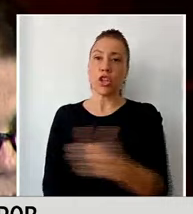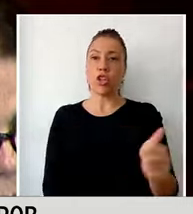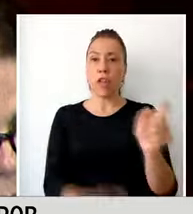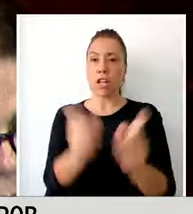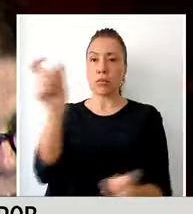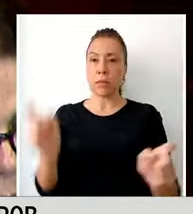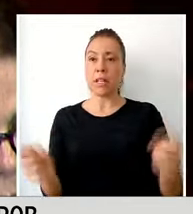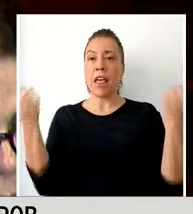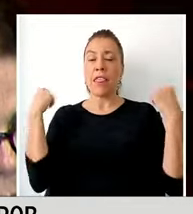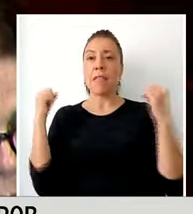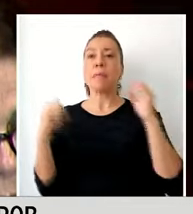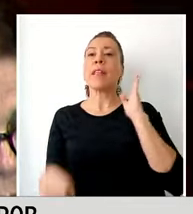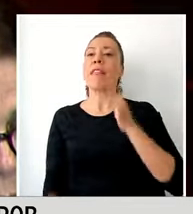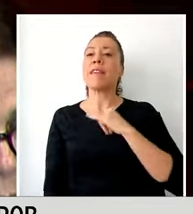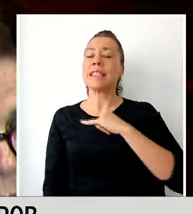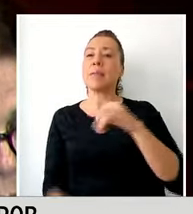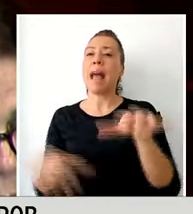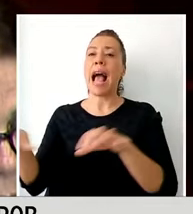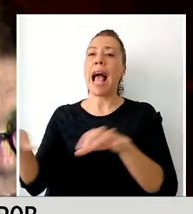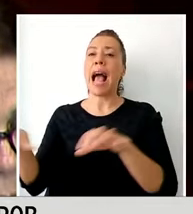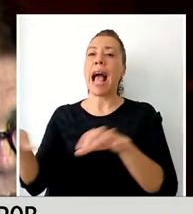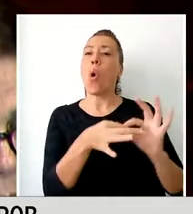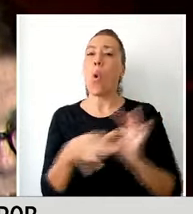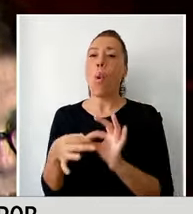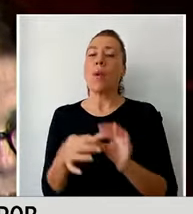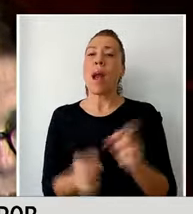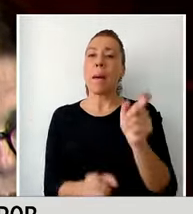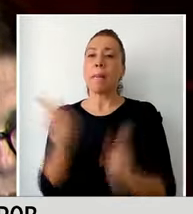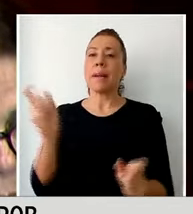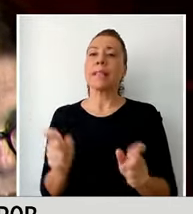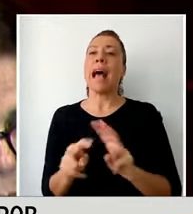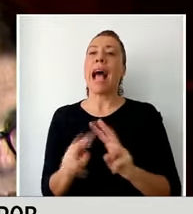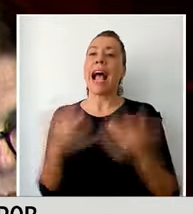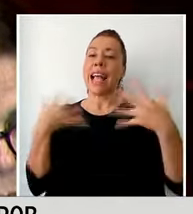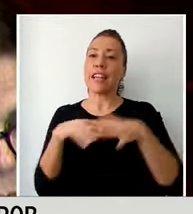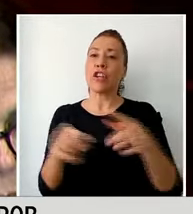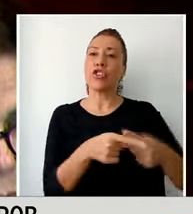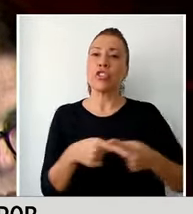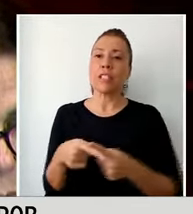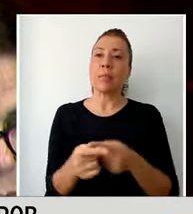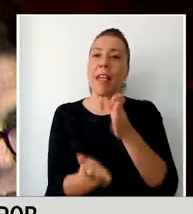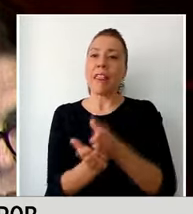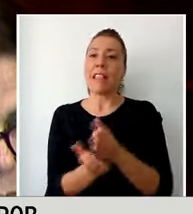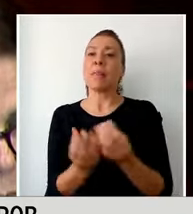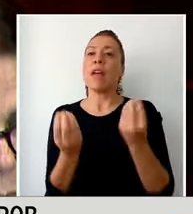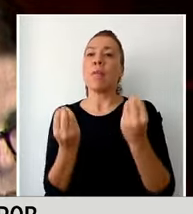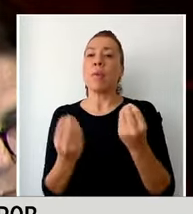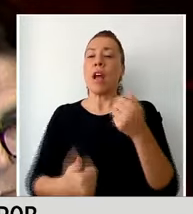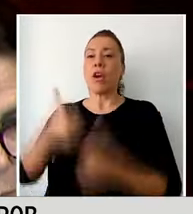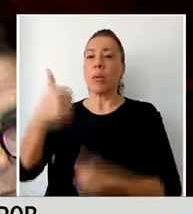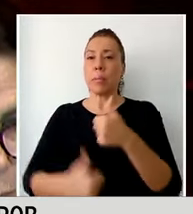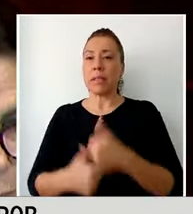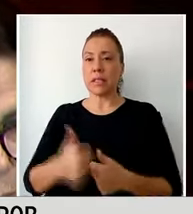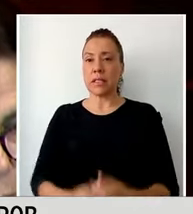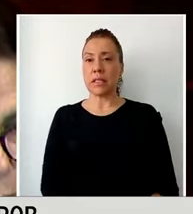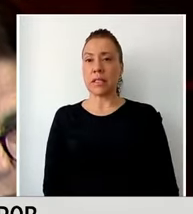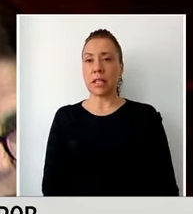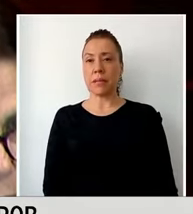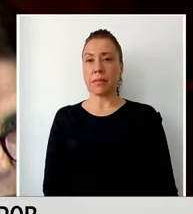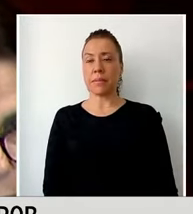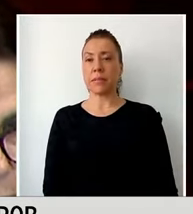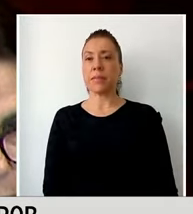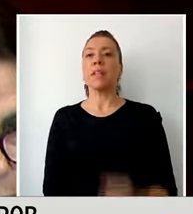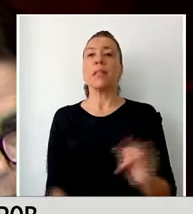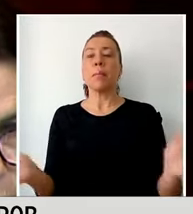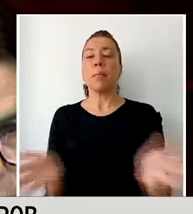debe ser siempre una actividad que una de las personas y que genere integración social disciplina y una competitividad mientras se promueve el mayor